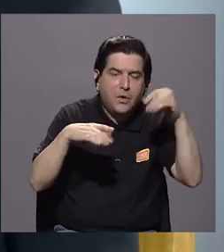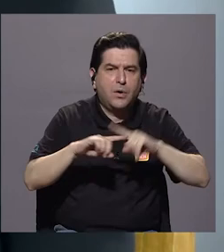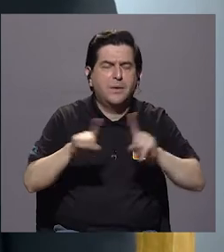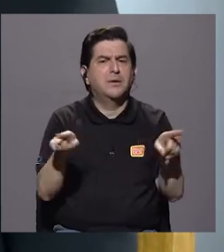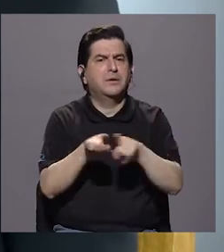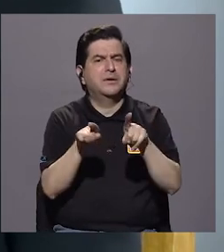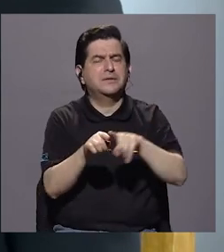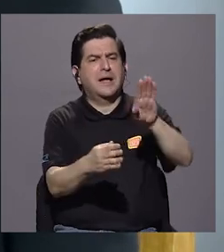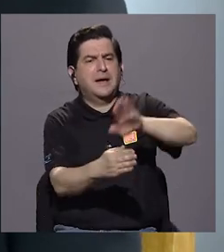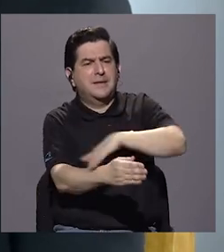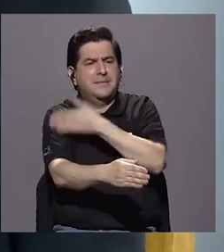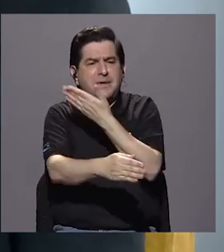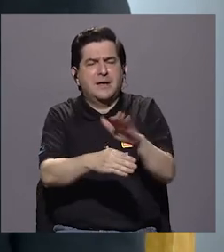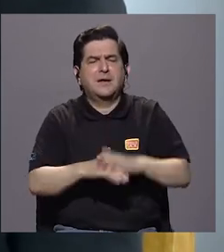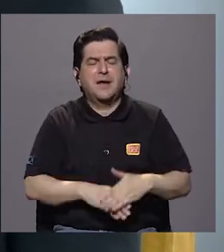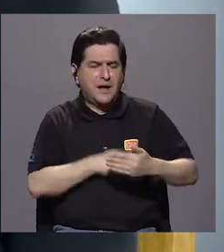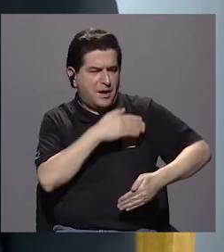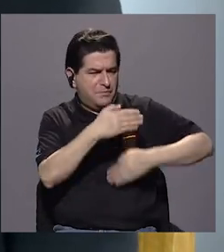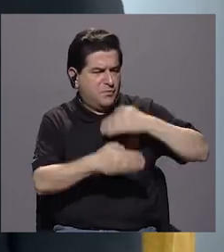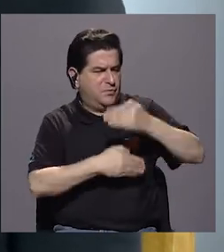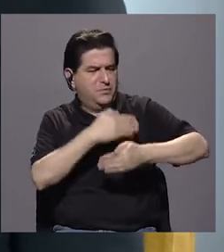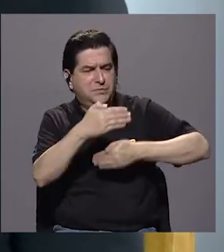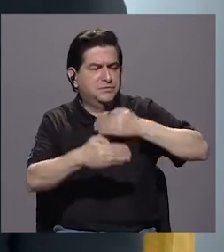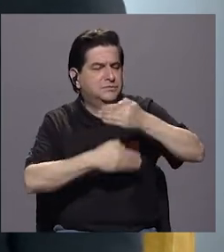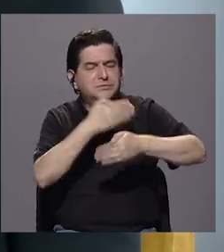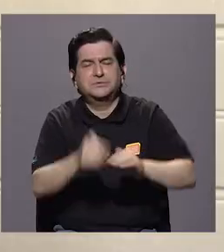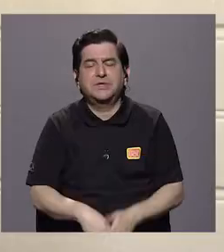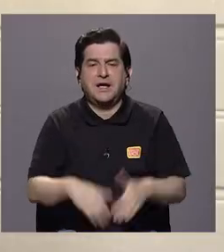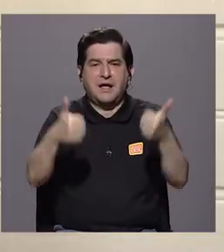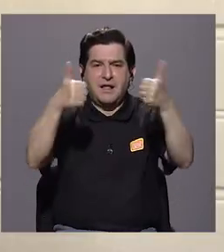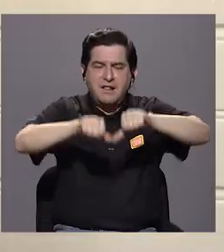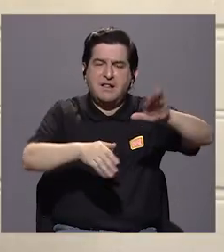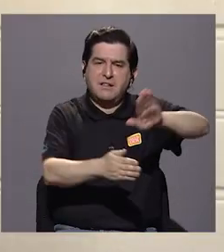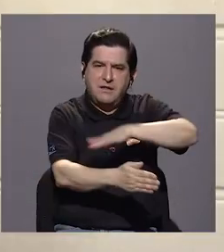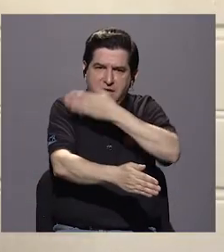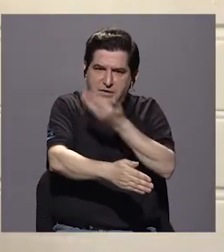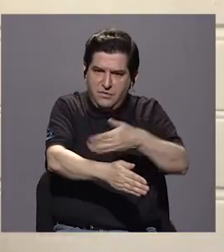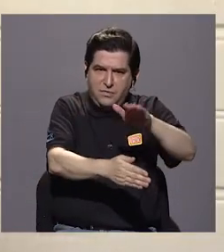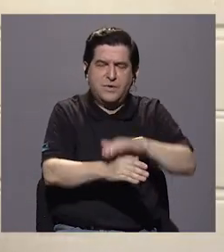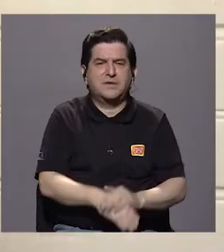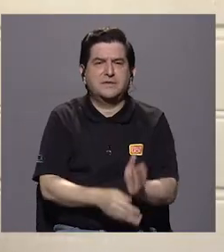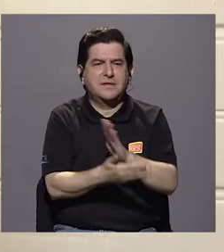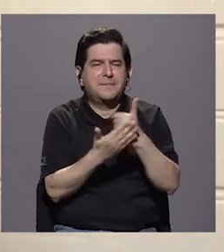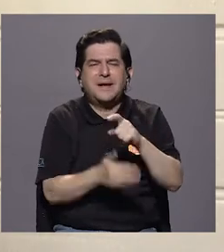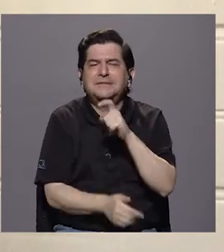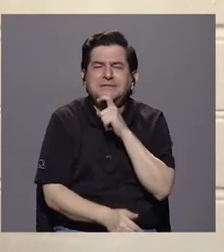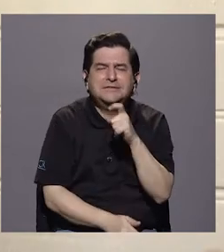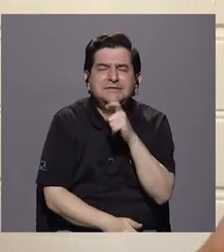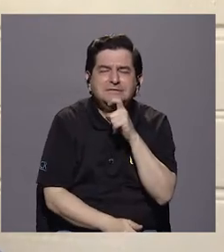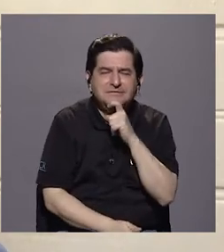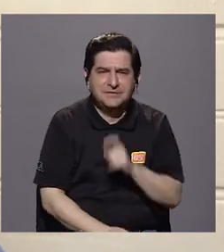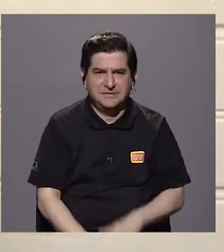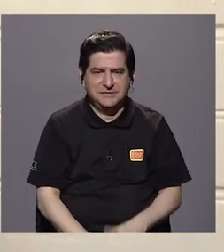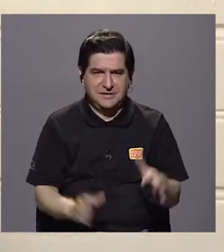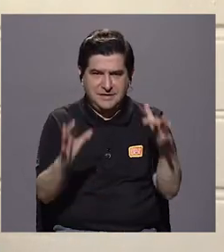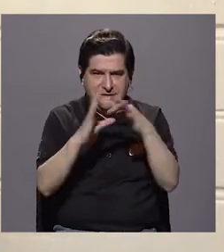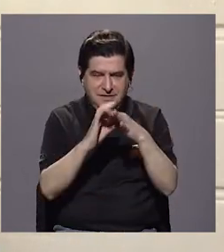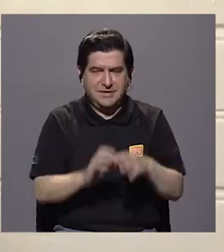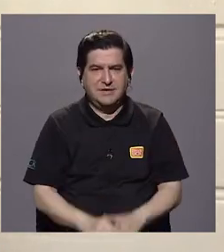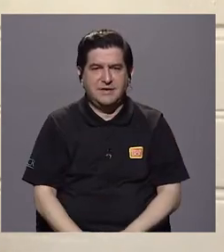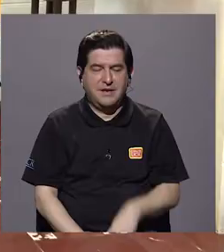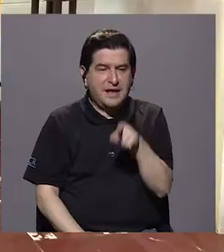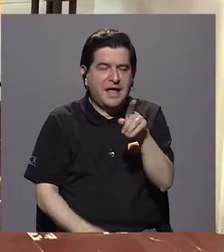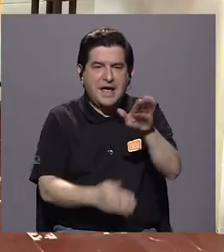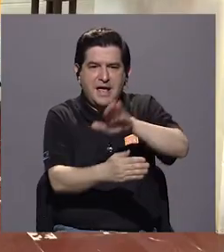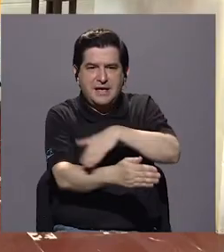música evoluciona y tenemos que ir evolucionando conforme la música también. Hay una parte que es difícil, que tiene que ver con cómo poner esta música